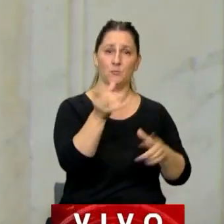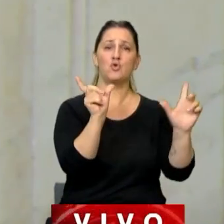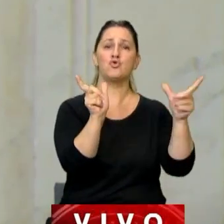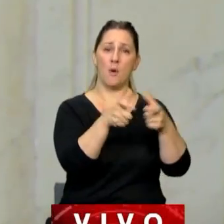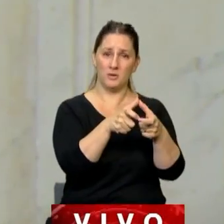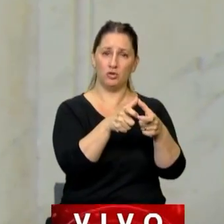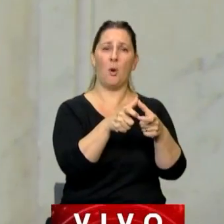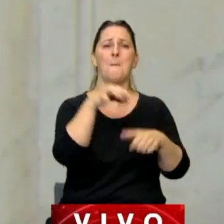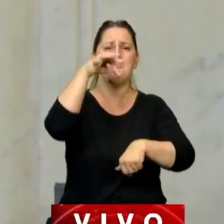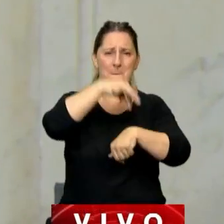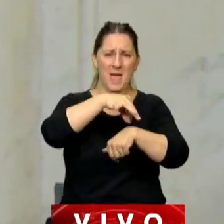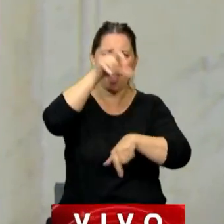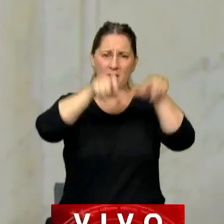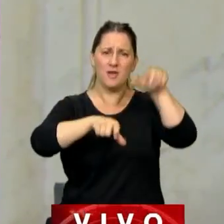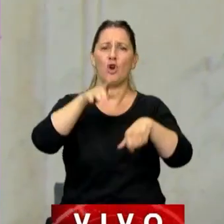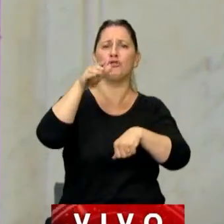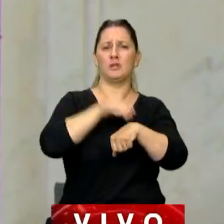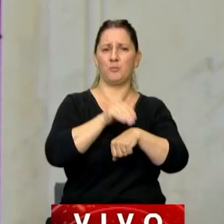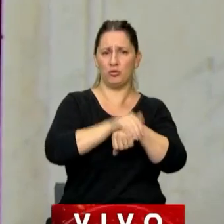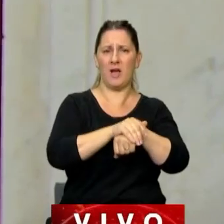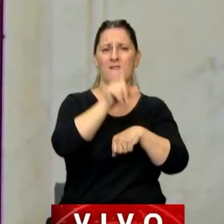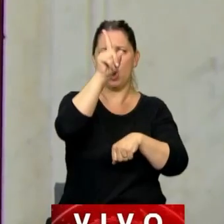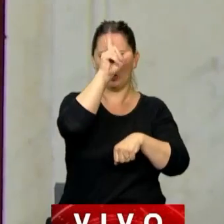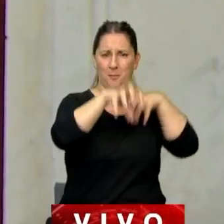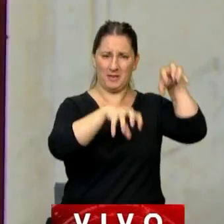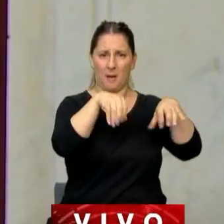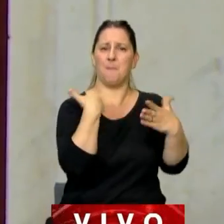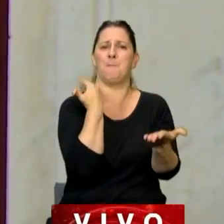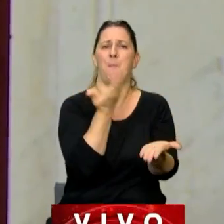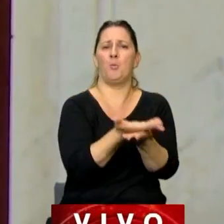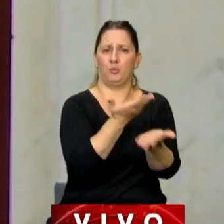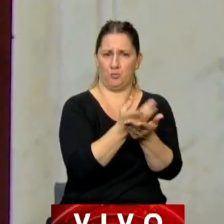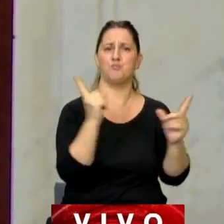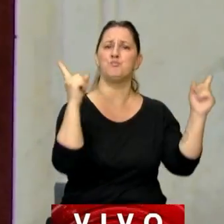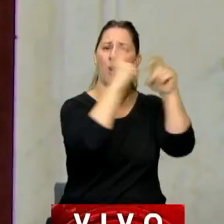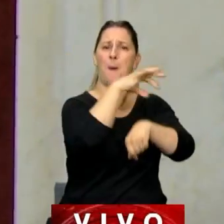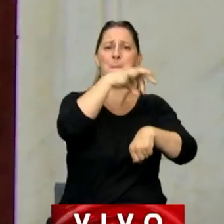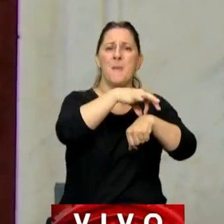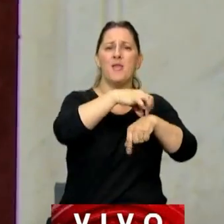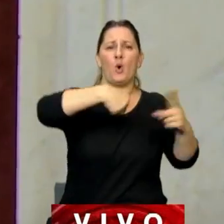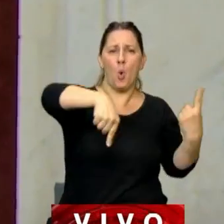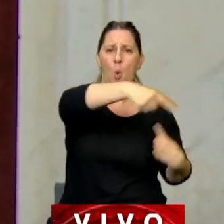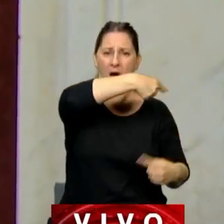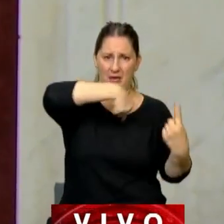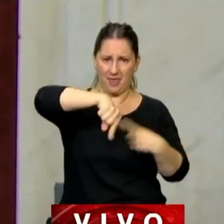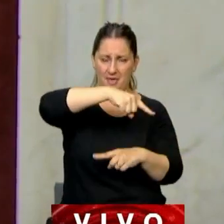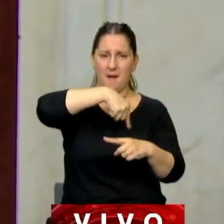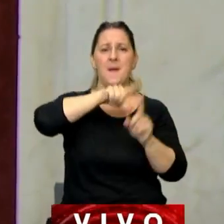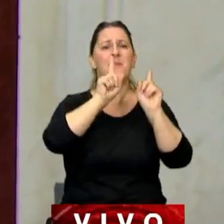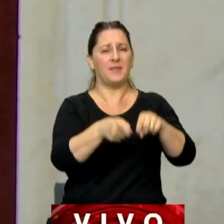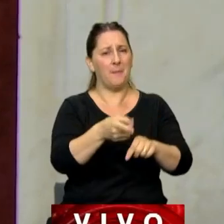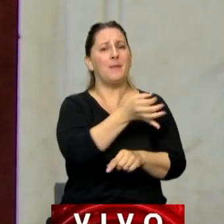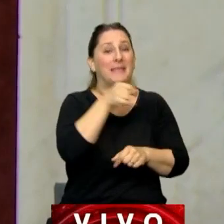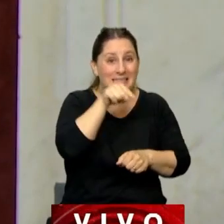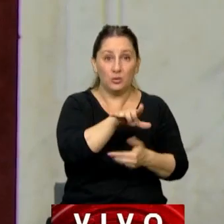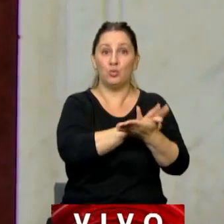se presentaron médicos y responsables de hospitales planteando este problema de las guardias. También es cierto que no va a ser